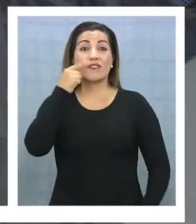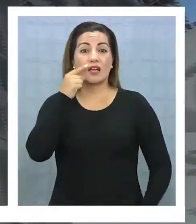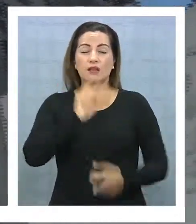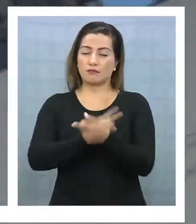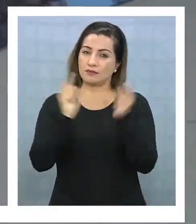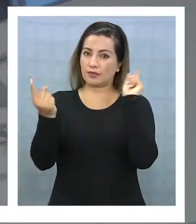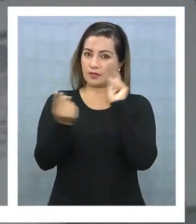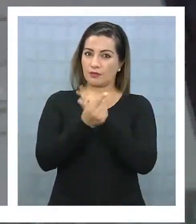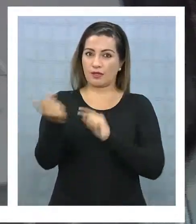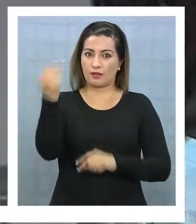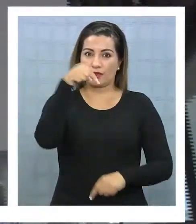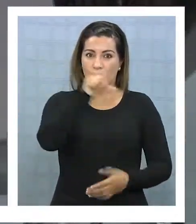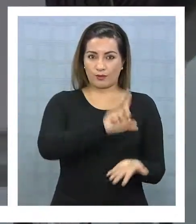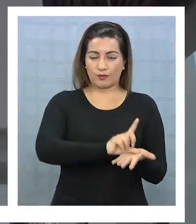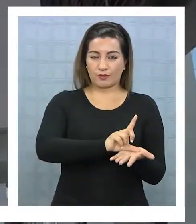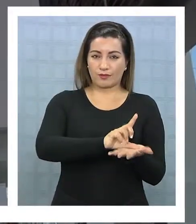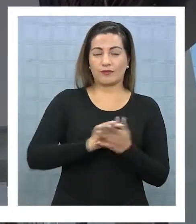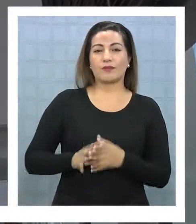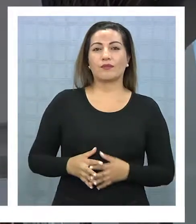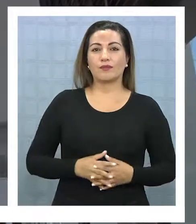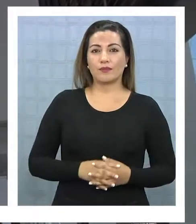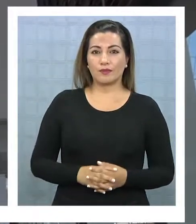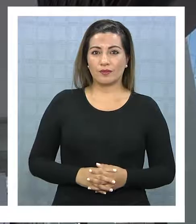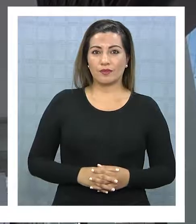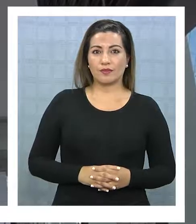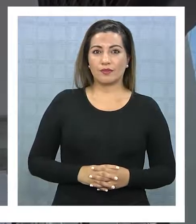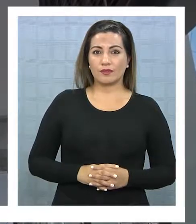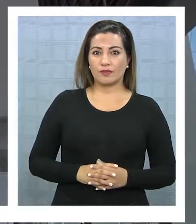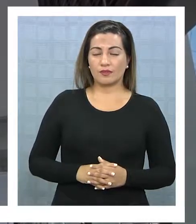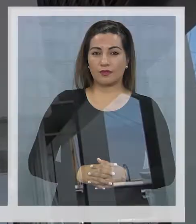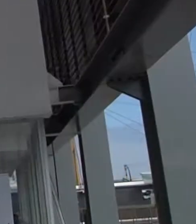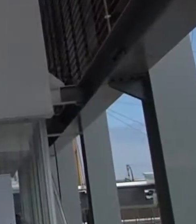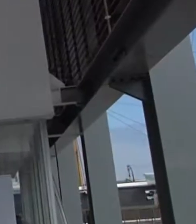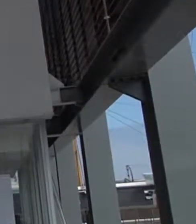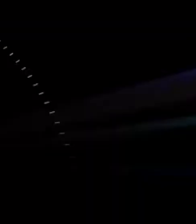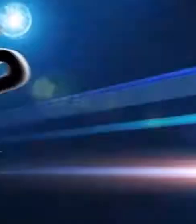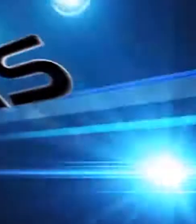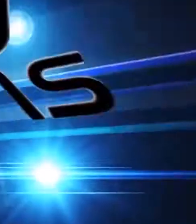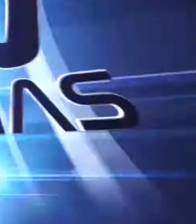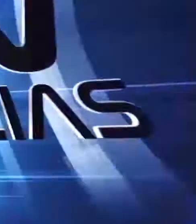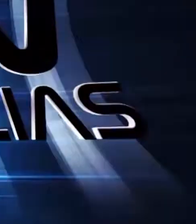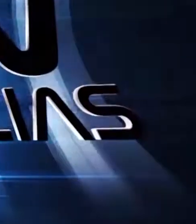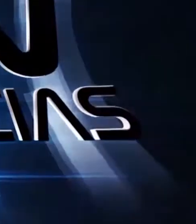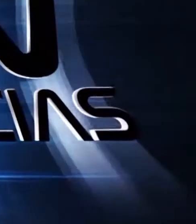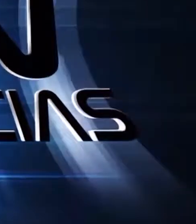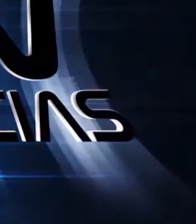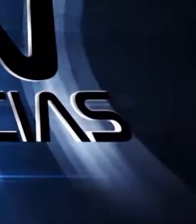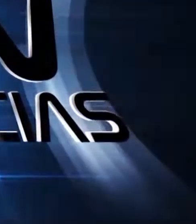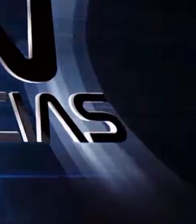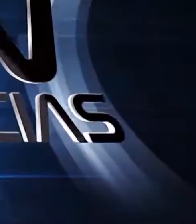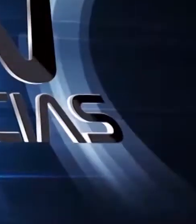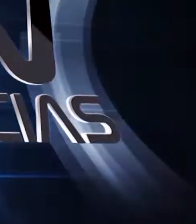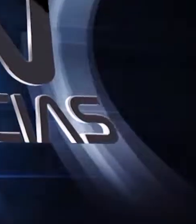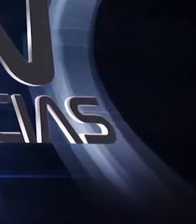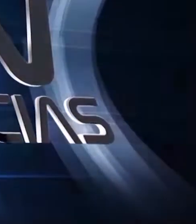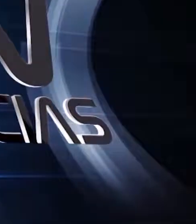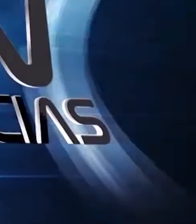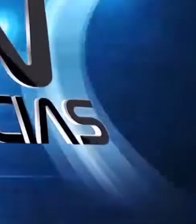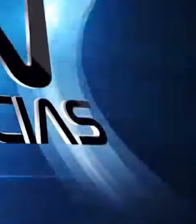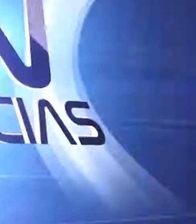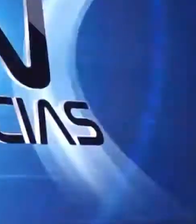digamos, y necesitamos avanzar todo. La fecha de inauguración oficial del nuevo edificio del Ministerio Público aún no está definida, dependiendo esta de la